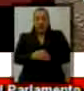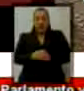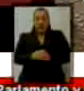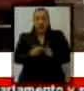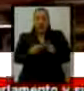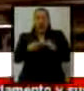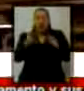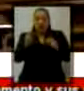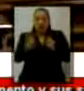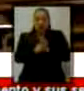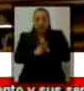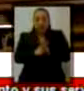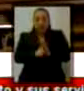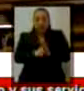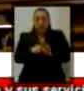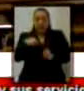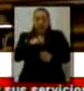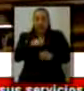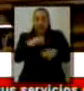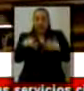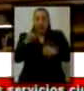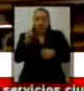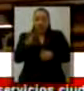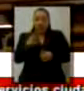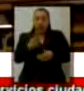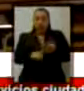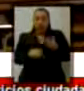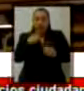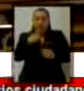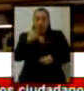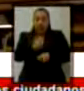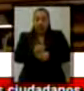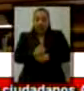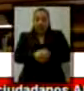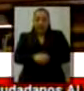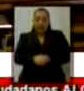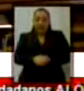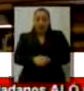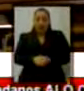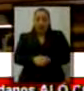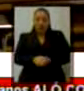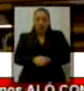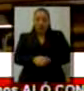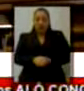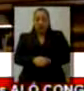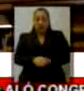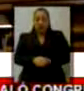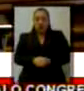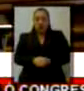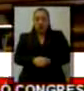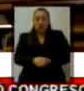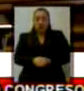legal, podríamos decir, es una obligación del Estado de